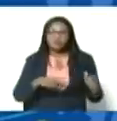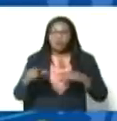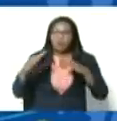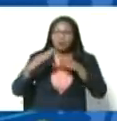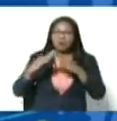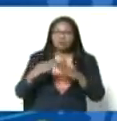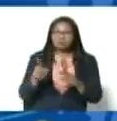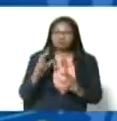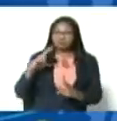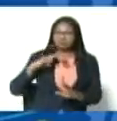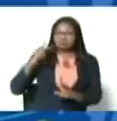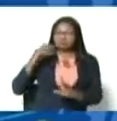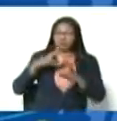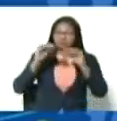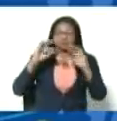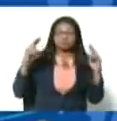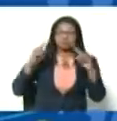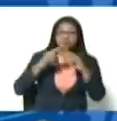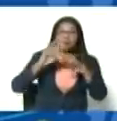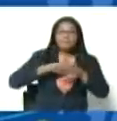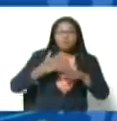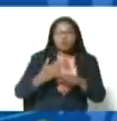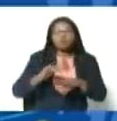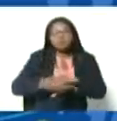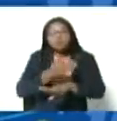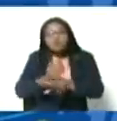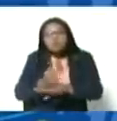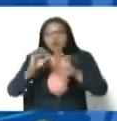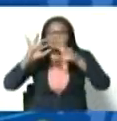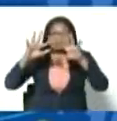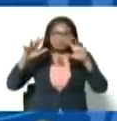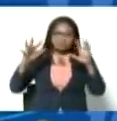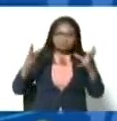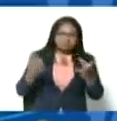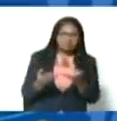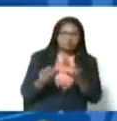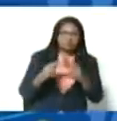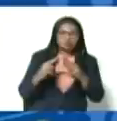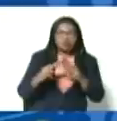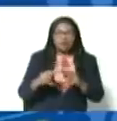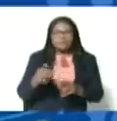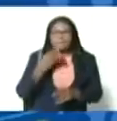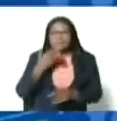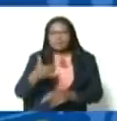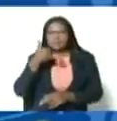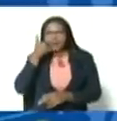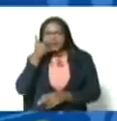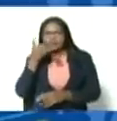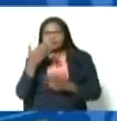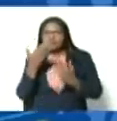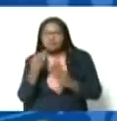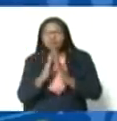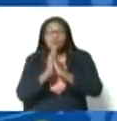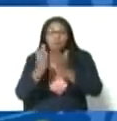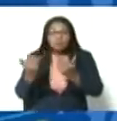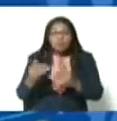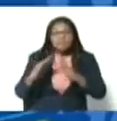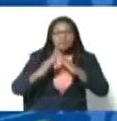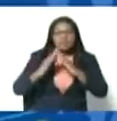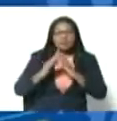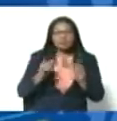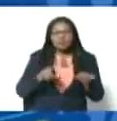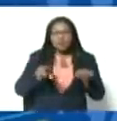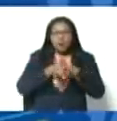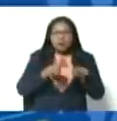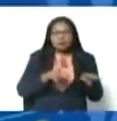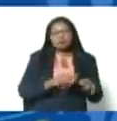ahora es famoso el delivery. Con la pandemia se convirtió en más famoso. Pedir cosas por teléfono, ¿verdad? Ahora van a tener